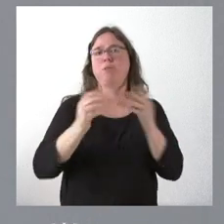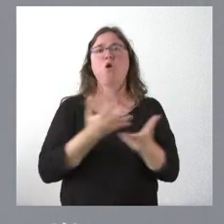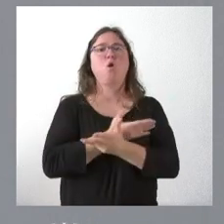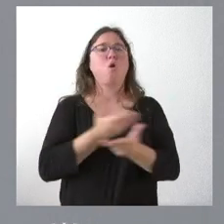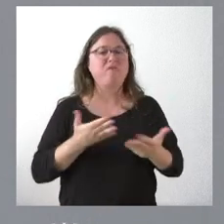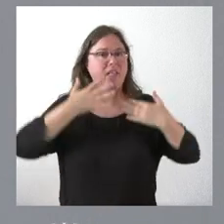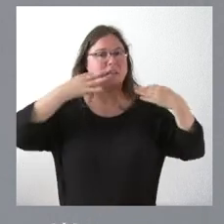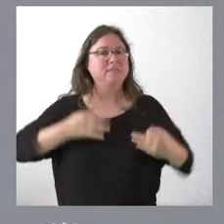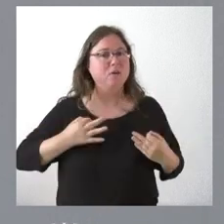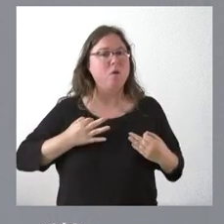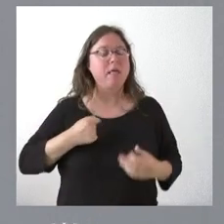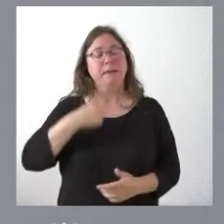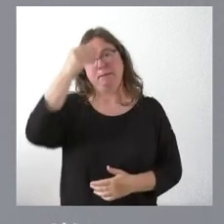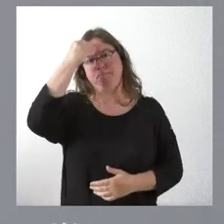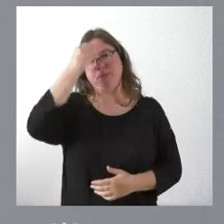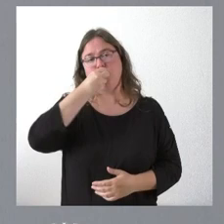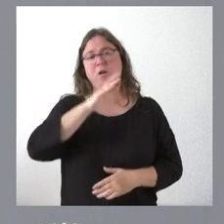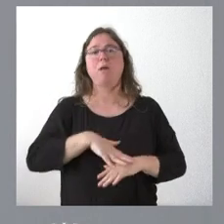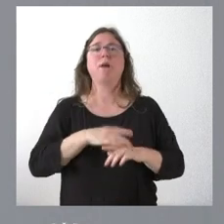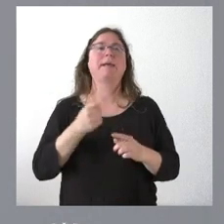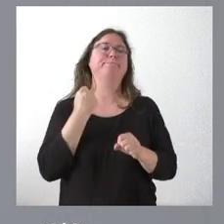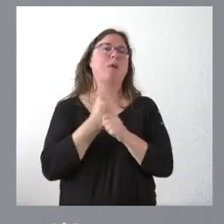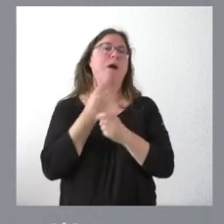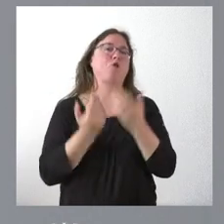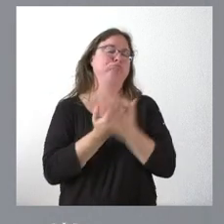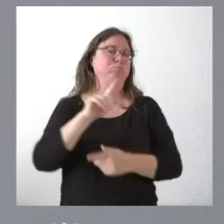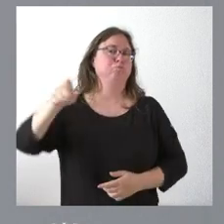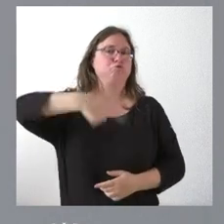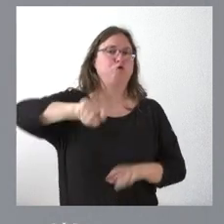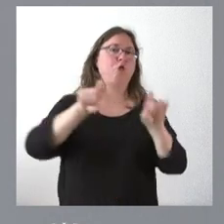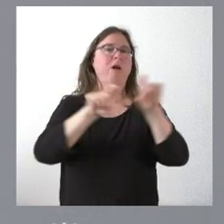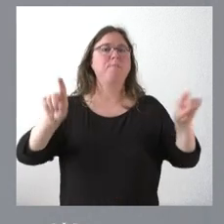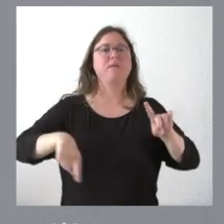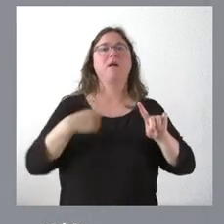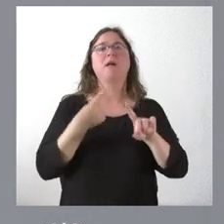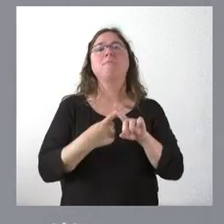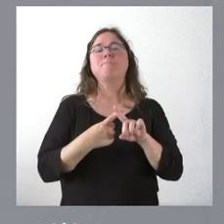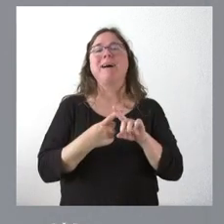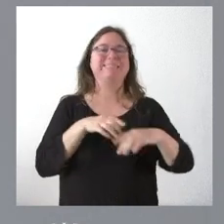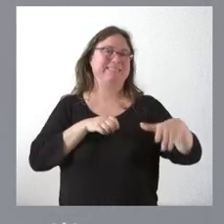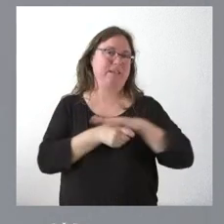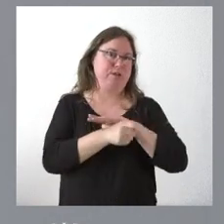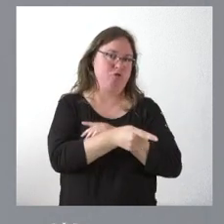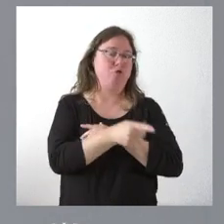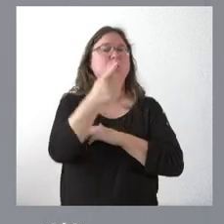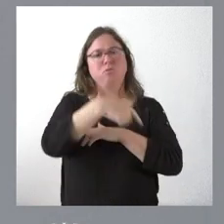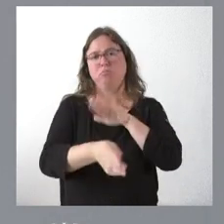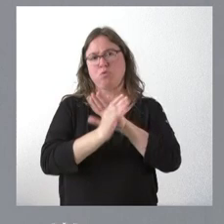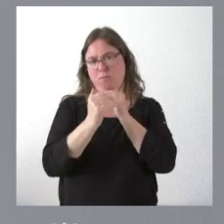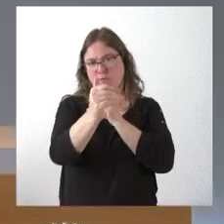esta seguridad, yo creo que es buena para la actividad del conjunto de los ciudadanos, para las empresas y también para la atracción de inversiones. Y en esto vamos a seguir en el